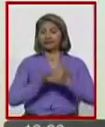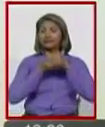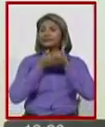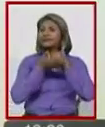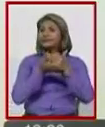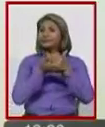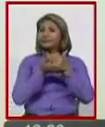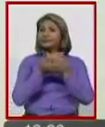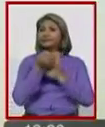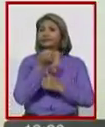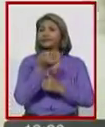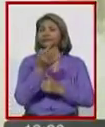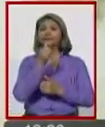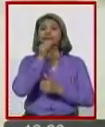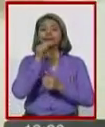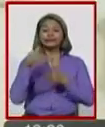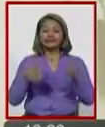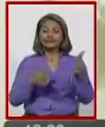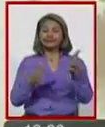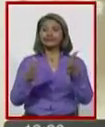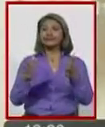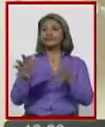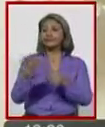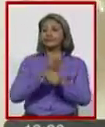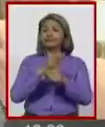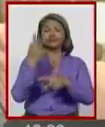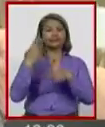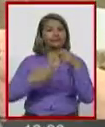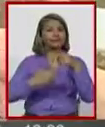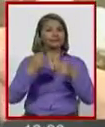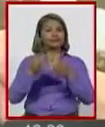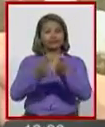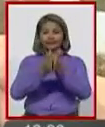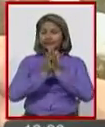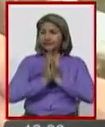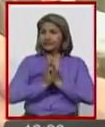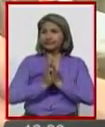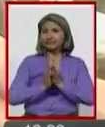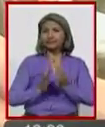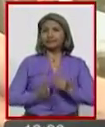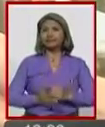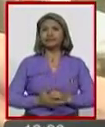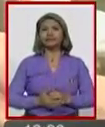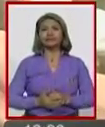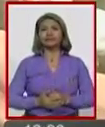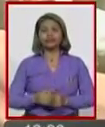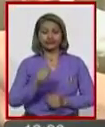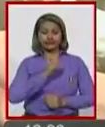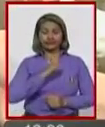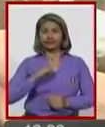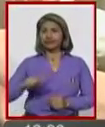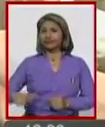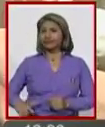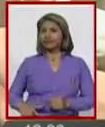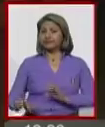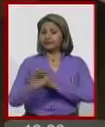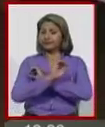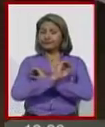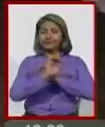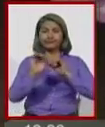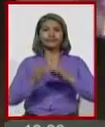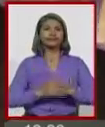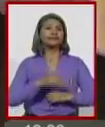colaboren pues en algo, digamos, los canales, porque relleno está difícil, uno pide a veces a su alcaldía y no